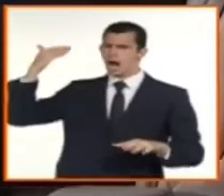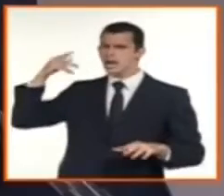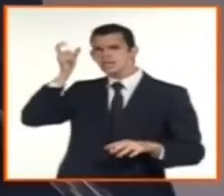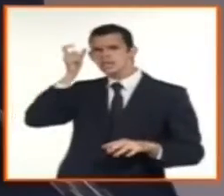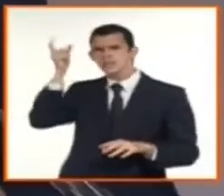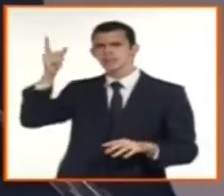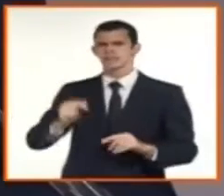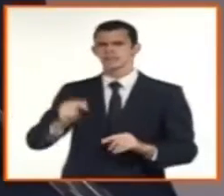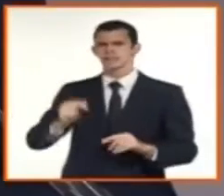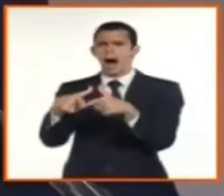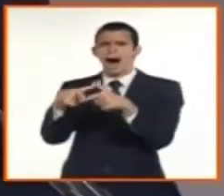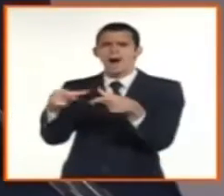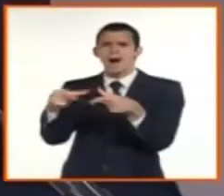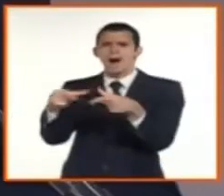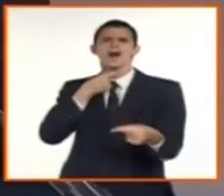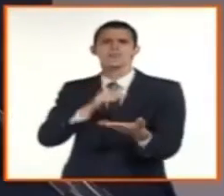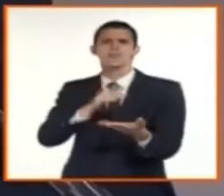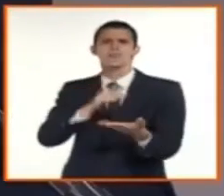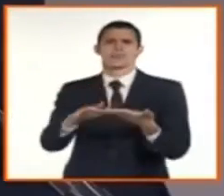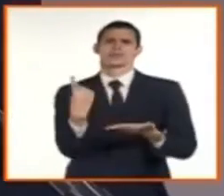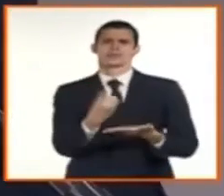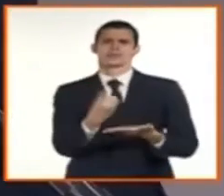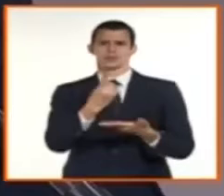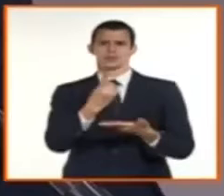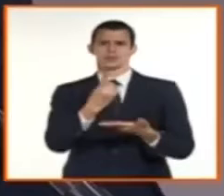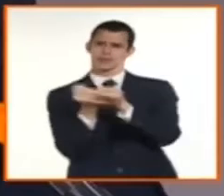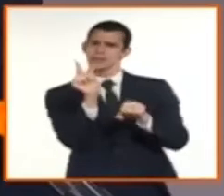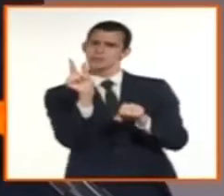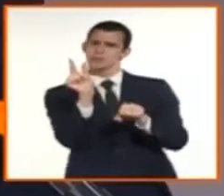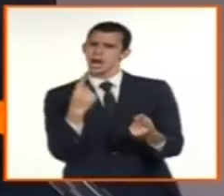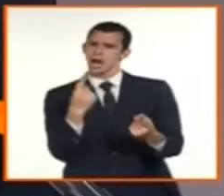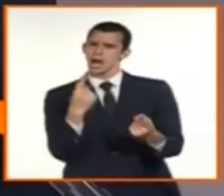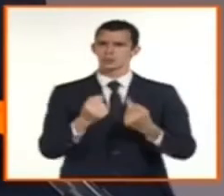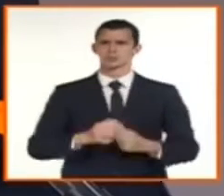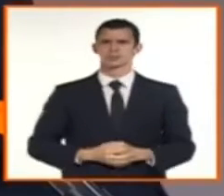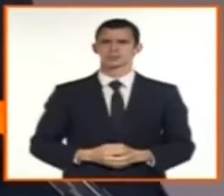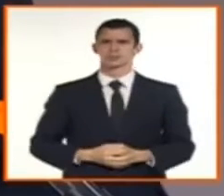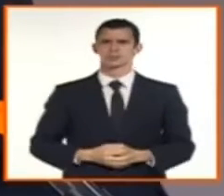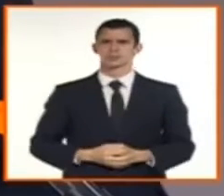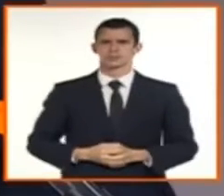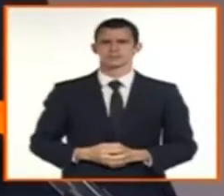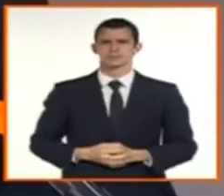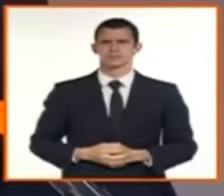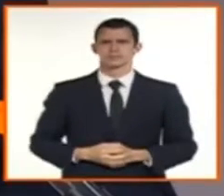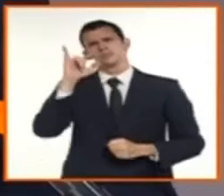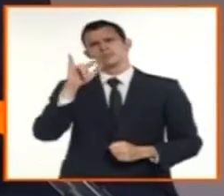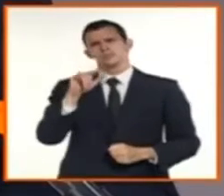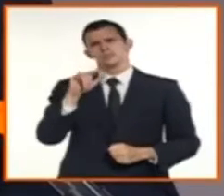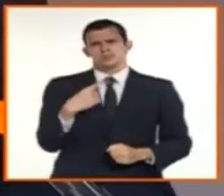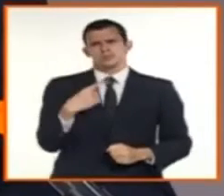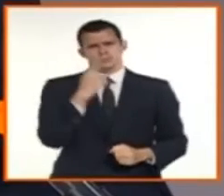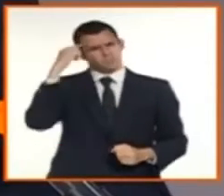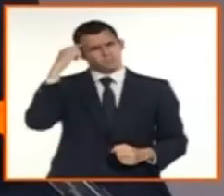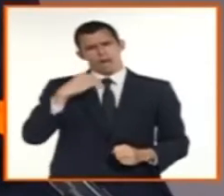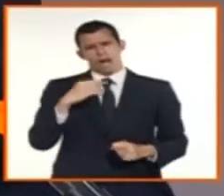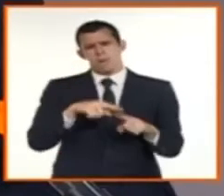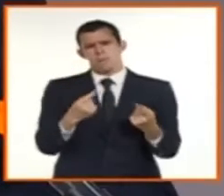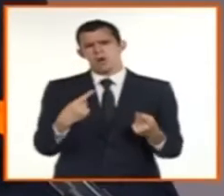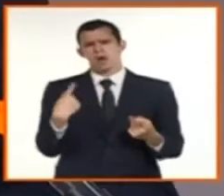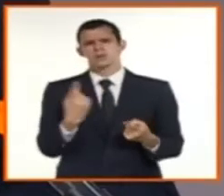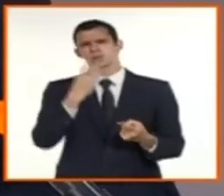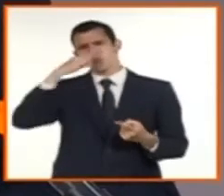avanzando bueno nosotros entendemos como también aparece en la estrategia que el tema de la contratación es algo más de dólar para el desarrollo del